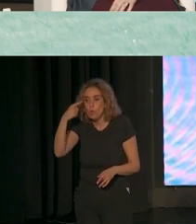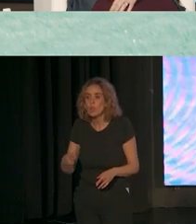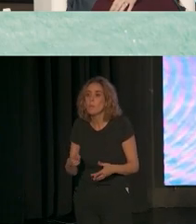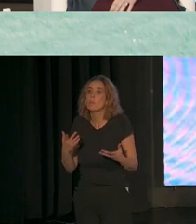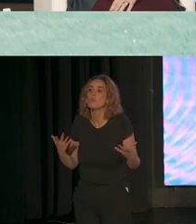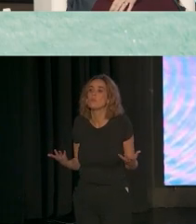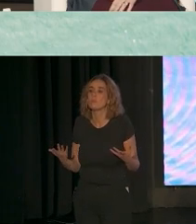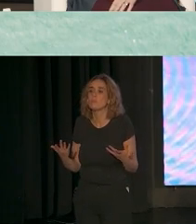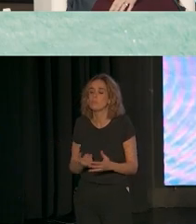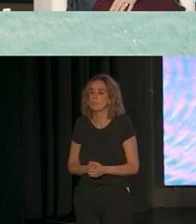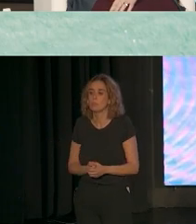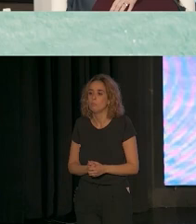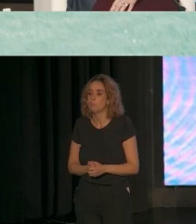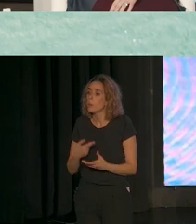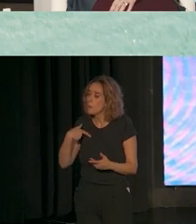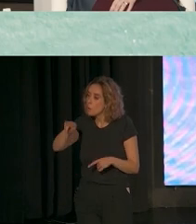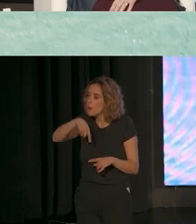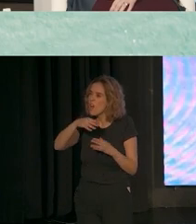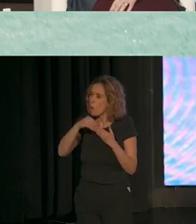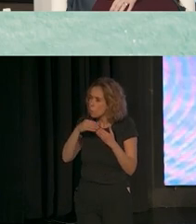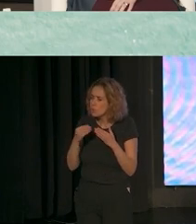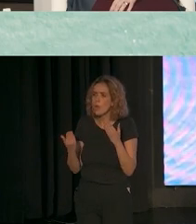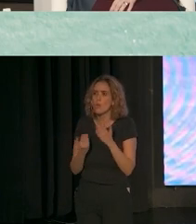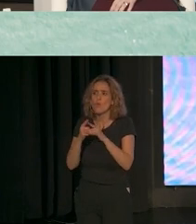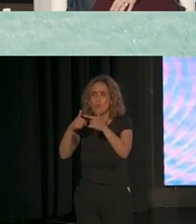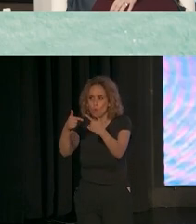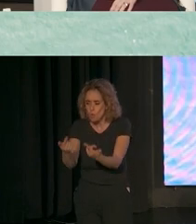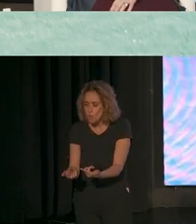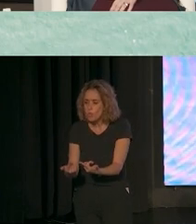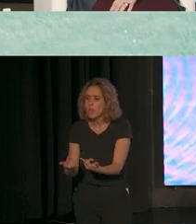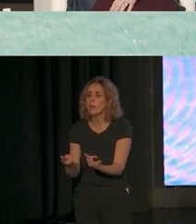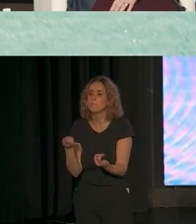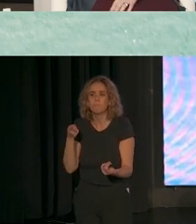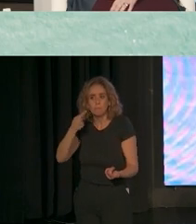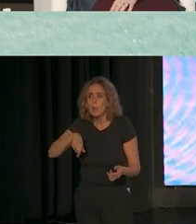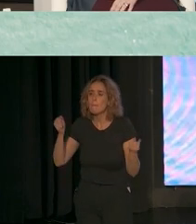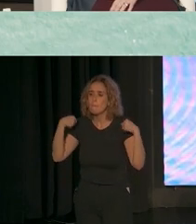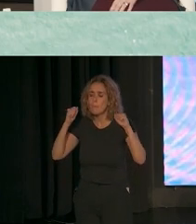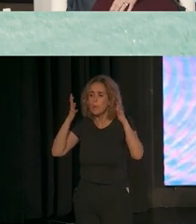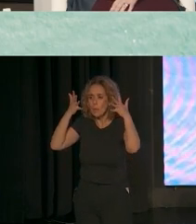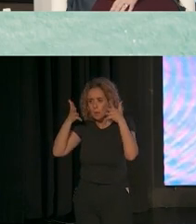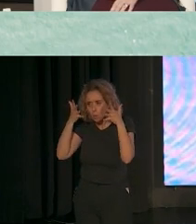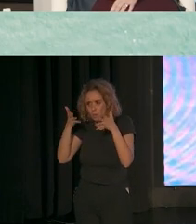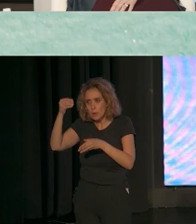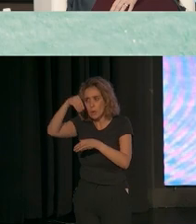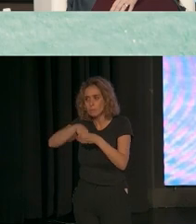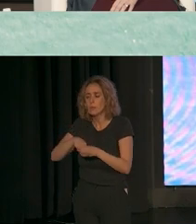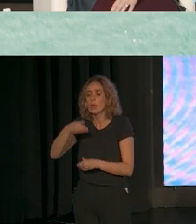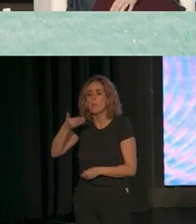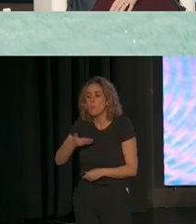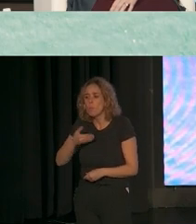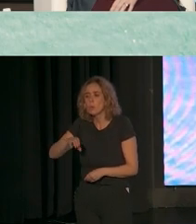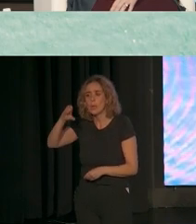para ponerlo en uso a diario es para lo que están las prácticas recomendadas. Es importante